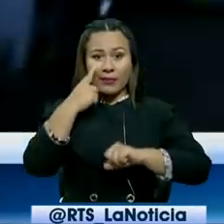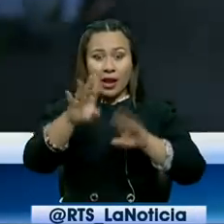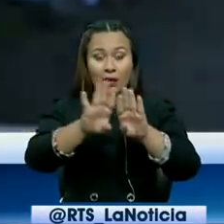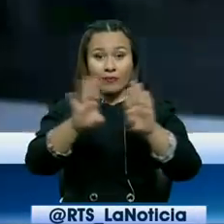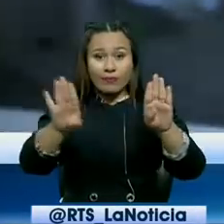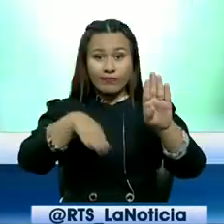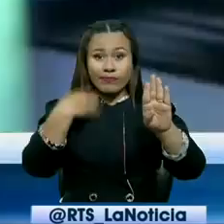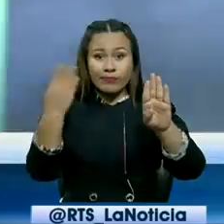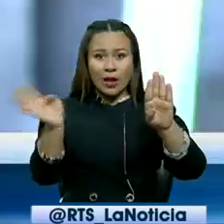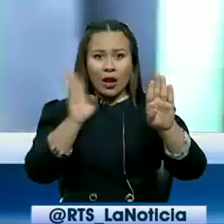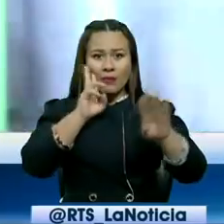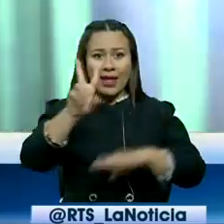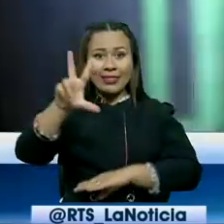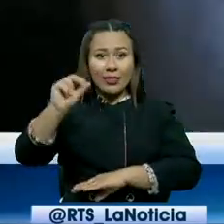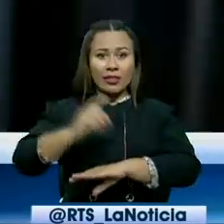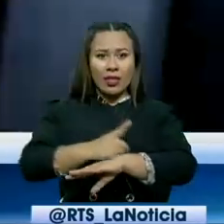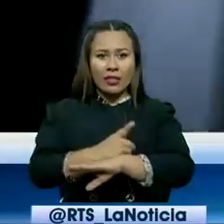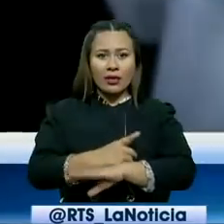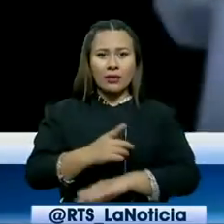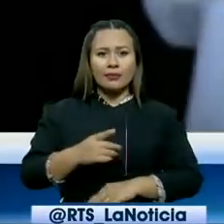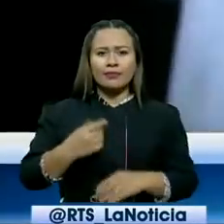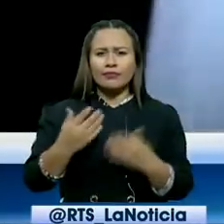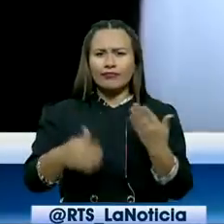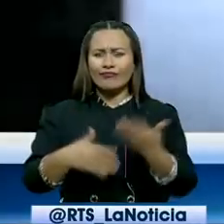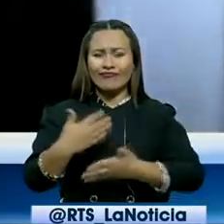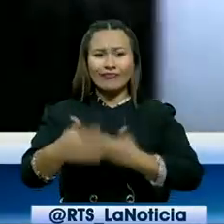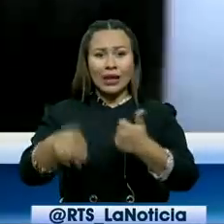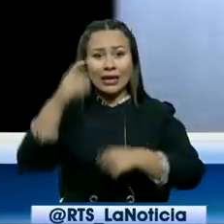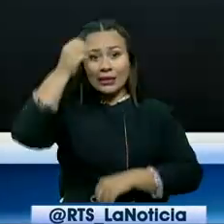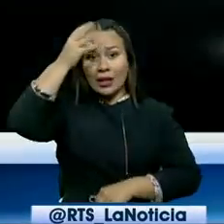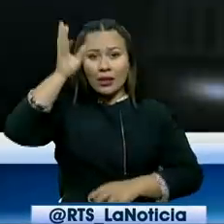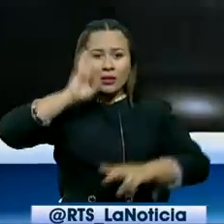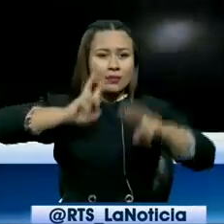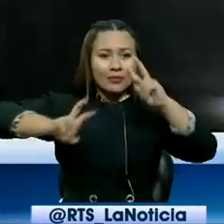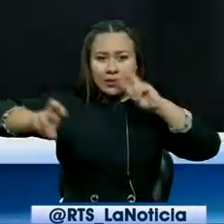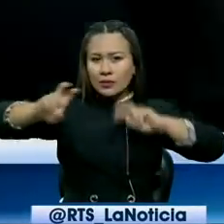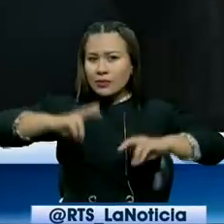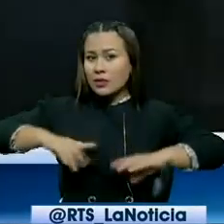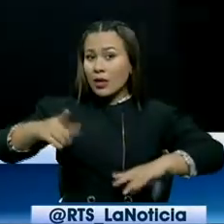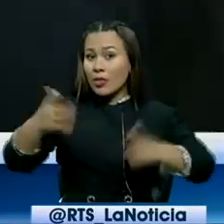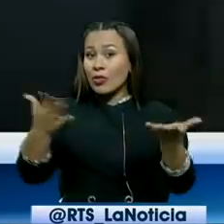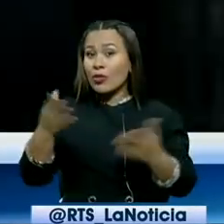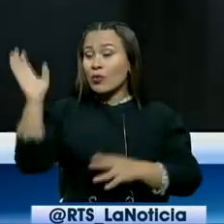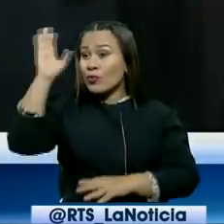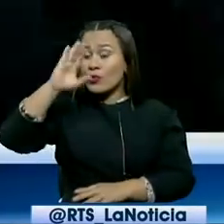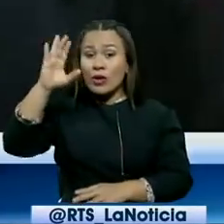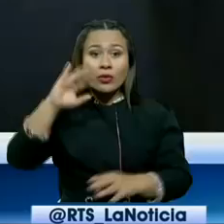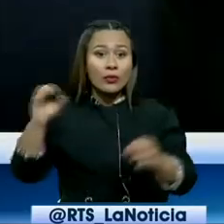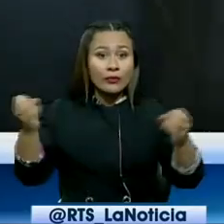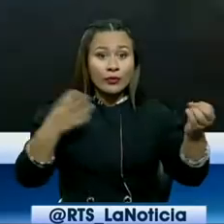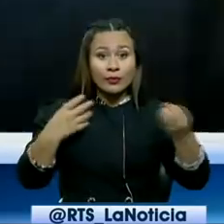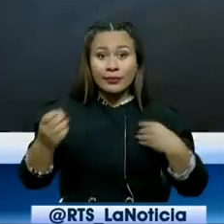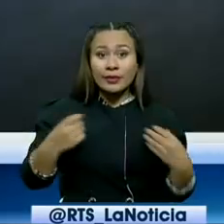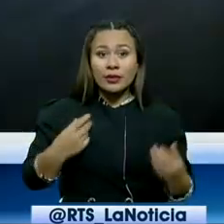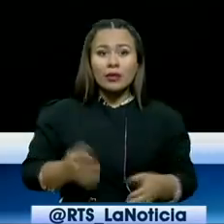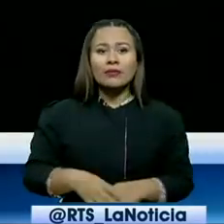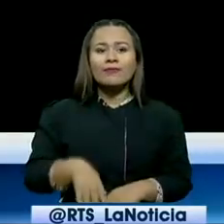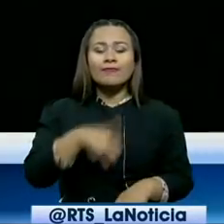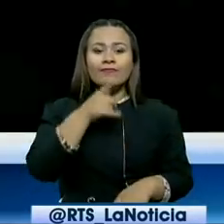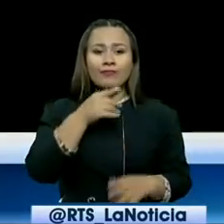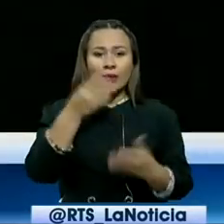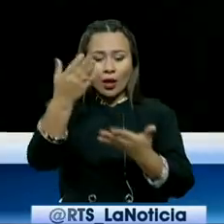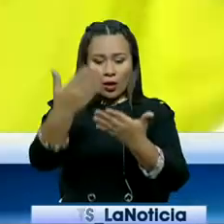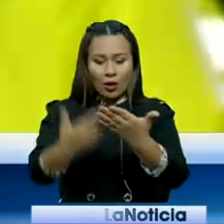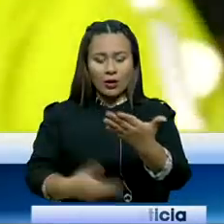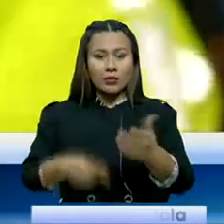El plazo 30 días. Durante este tiempo, las unidades de inteligencia estuvieron en territorio levantando información y con las órdenes de detención bajo el